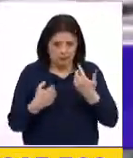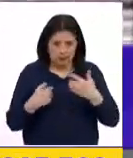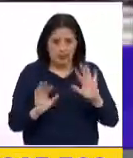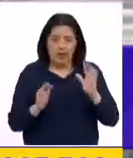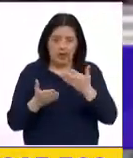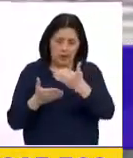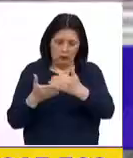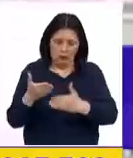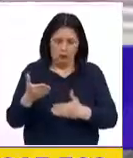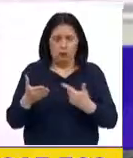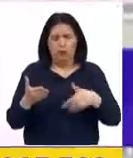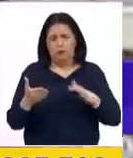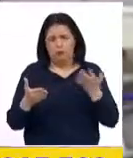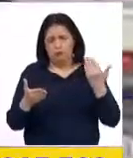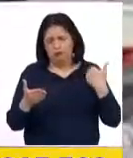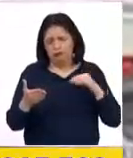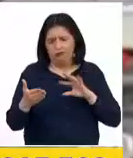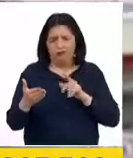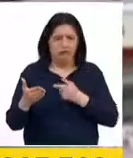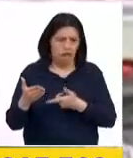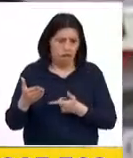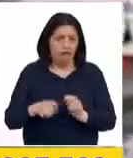tiene antecedentes por hurto.